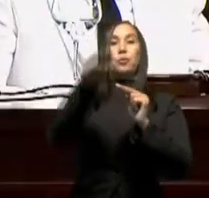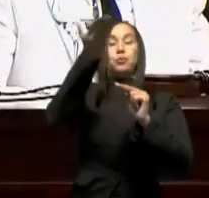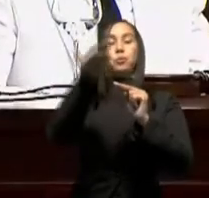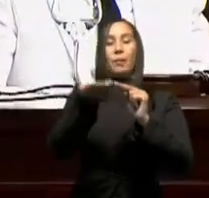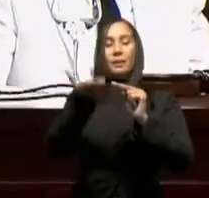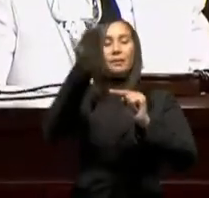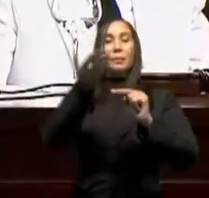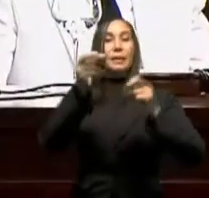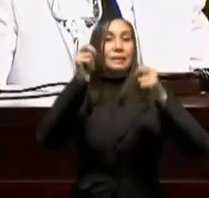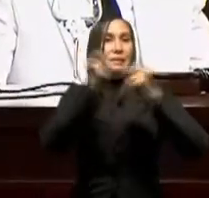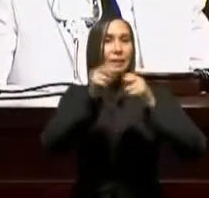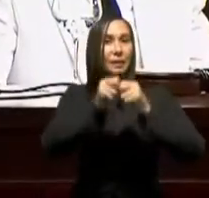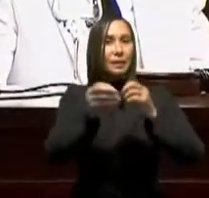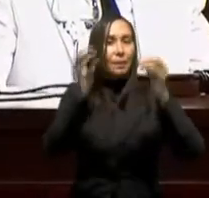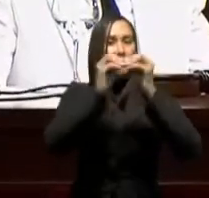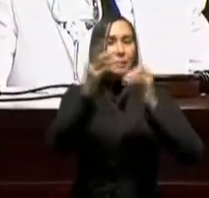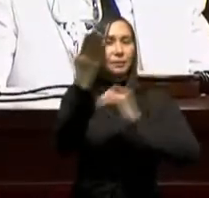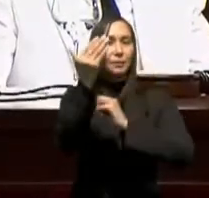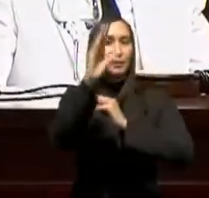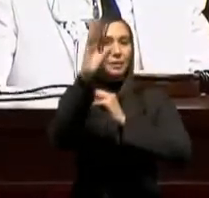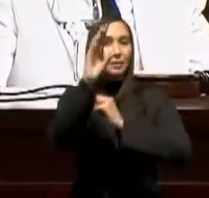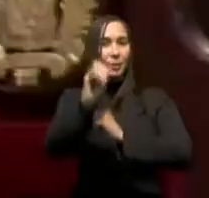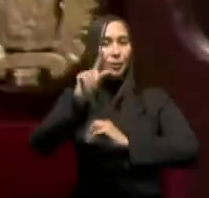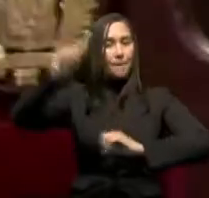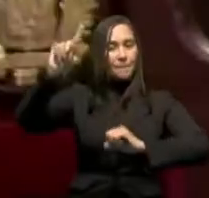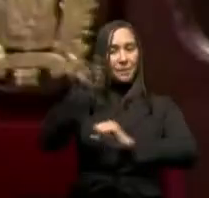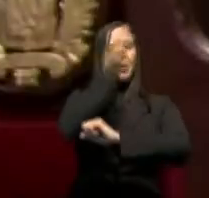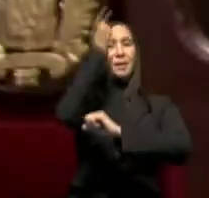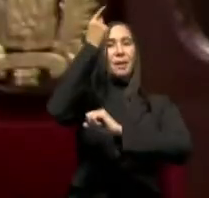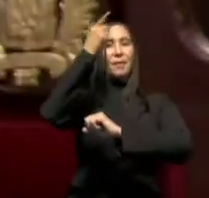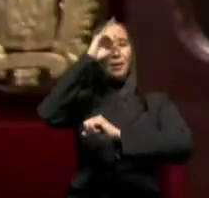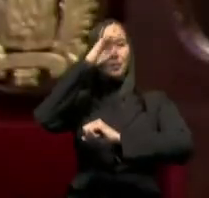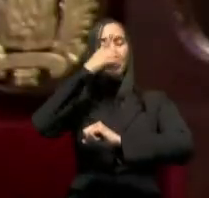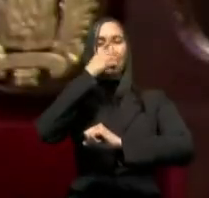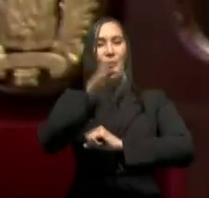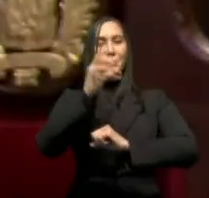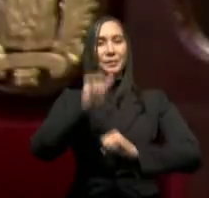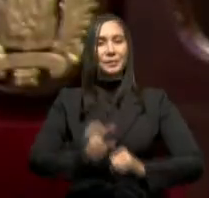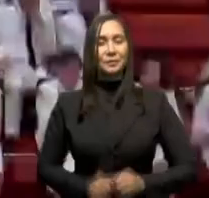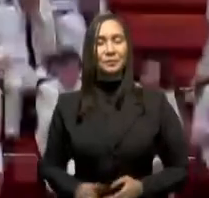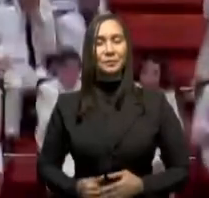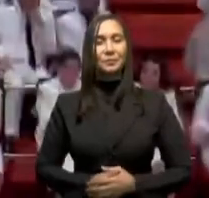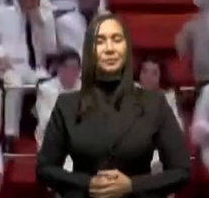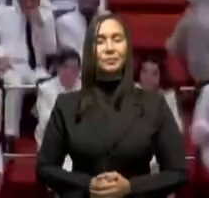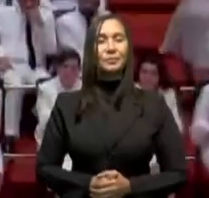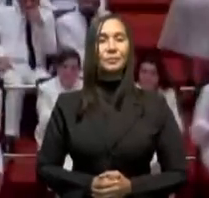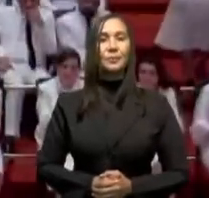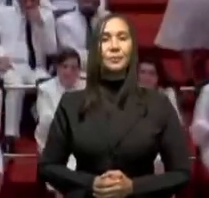generación de más de un 15% por primera vez en la historia de la República Dominicana.